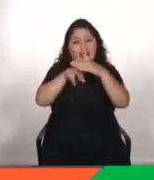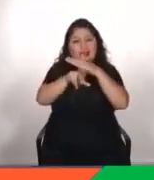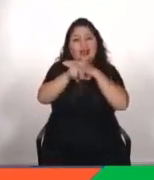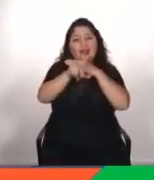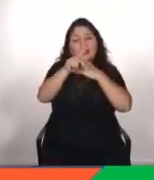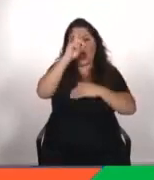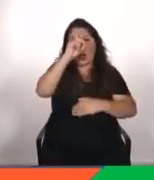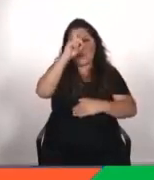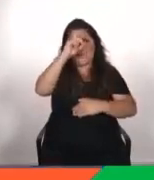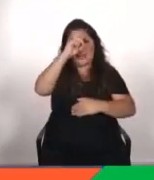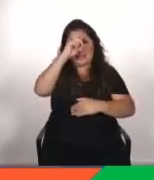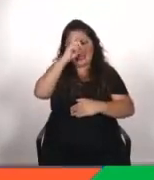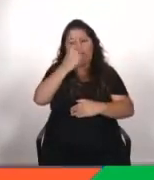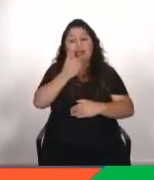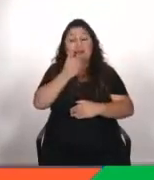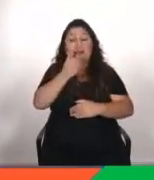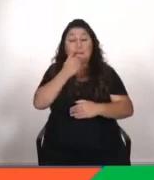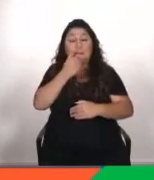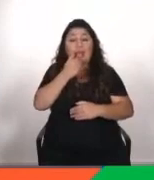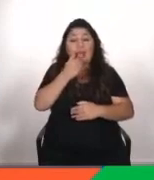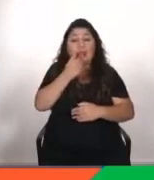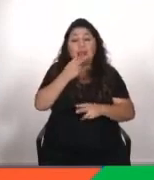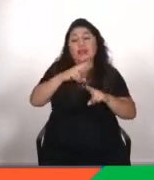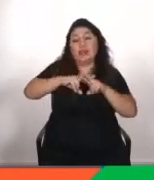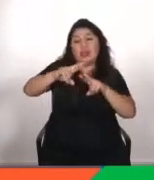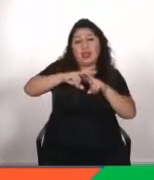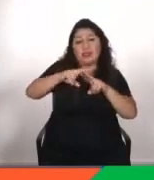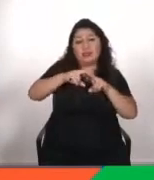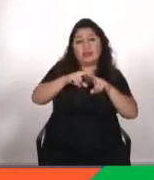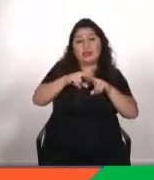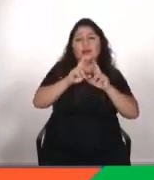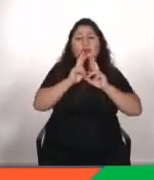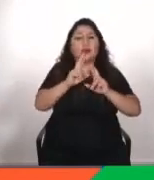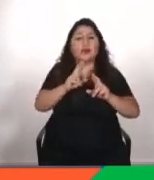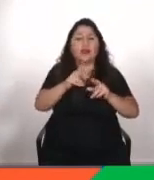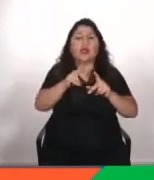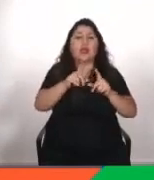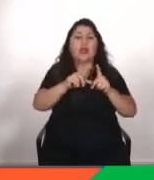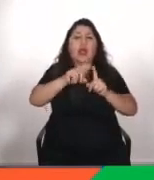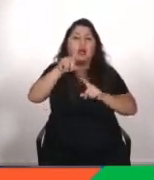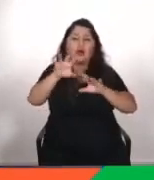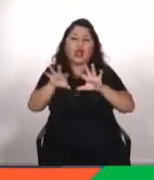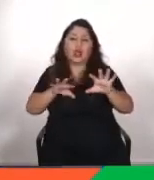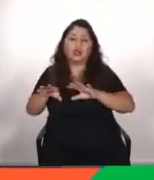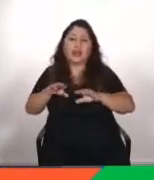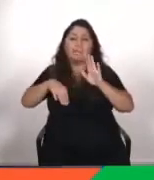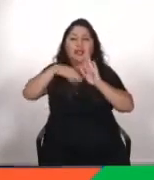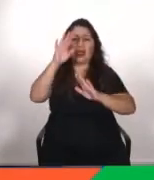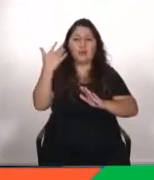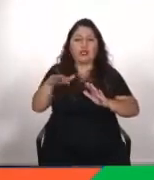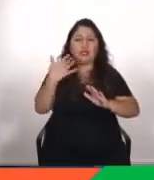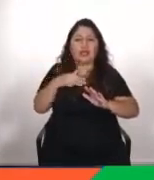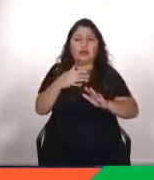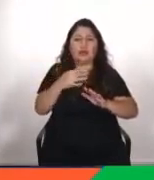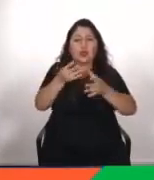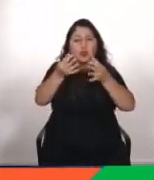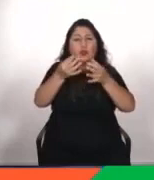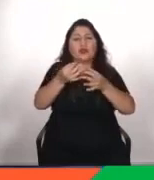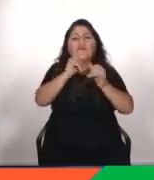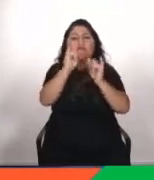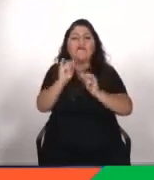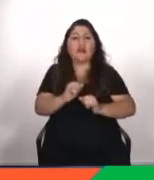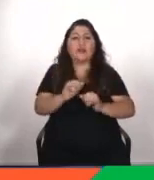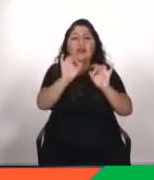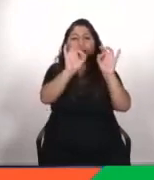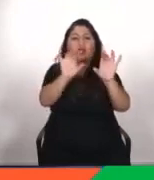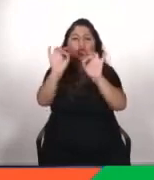estimaciones matemáticas de los tiempos más relevantes que tienen que ver con la enfermedad, como por ejemplo los tiempos de contagio, etcétera. También otro aspecto muy importante